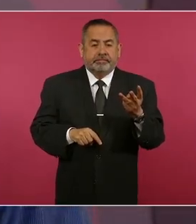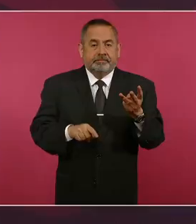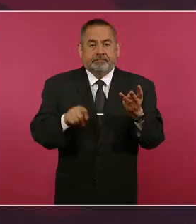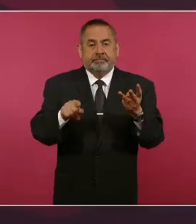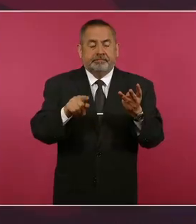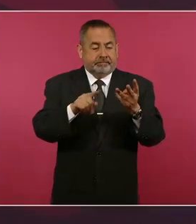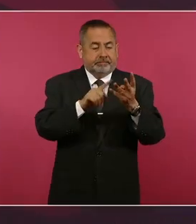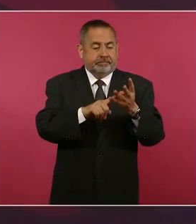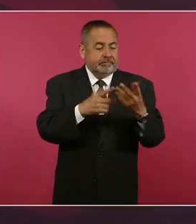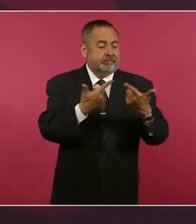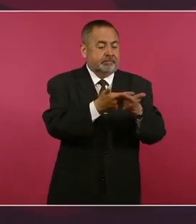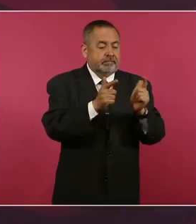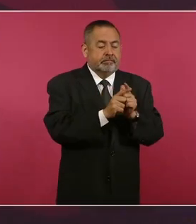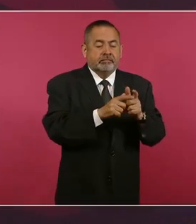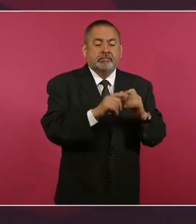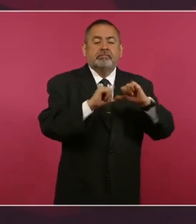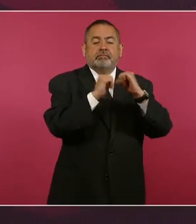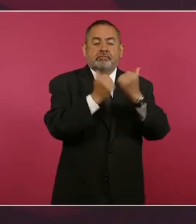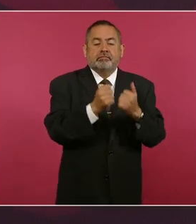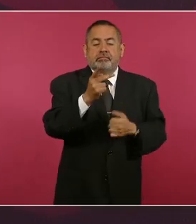los del PRO